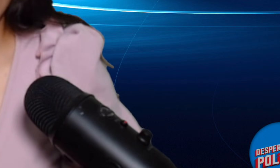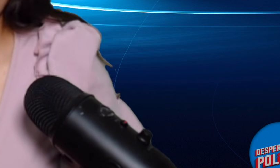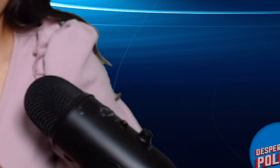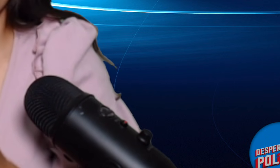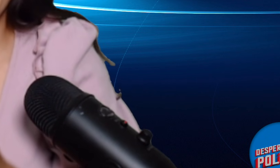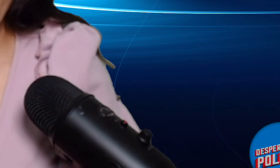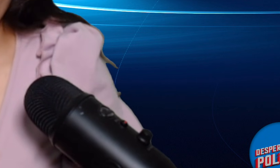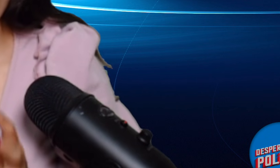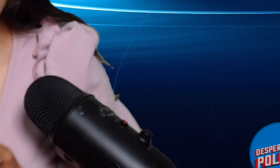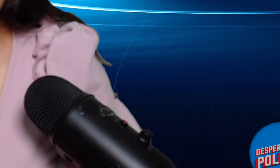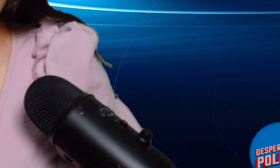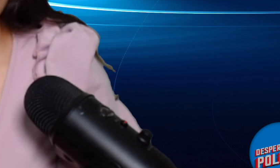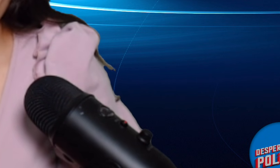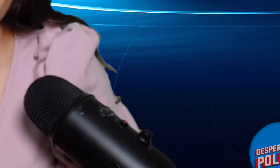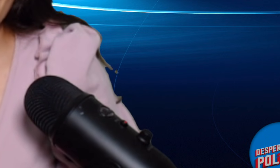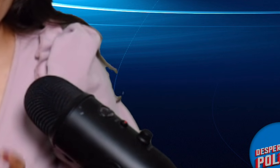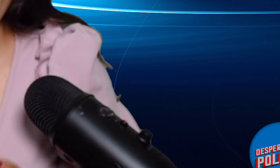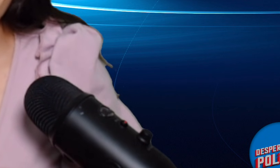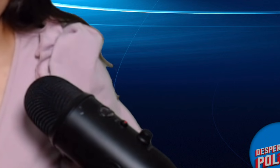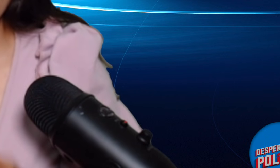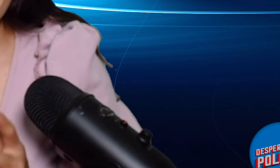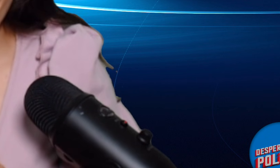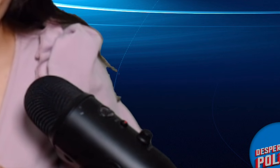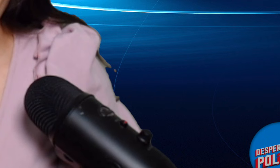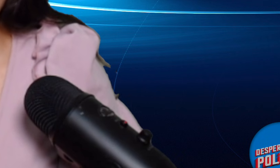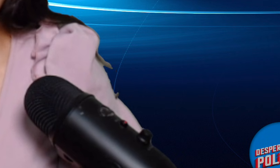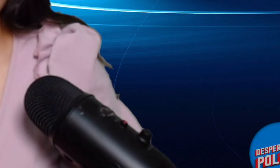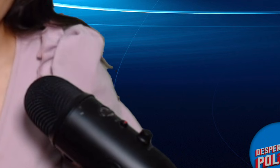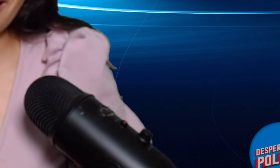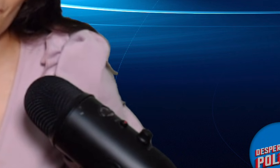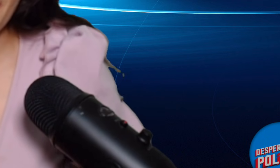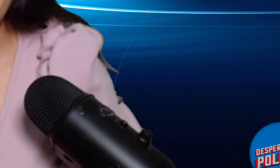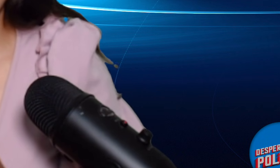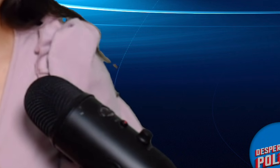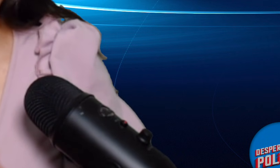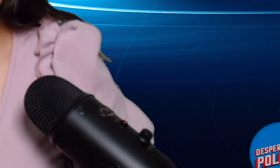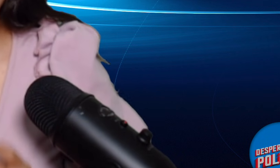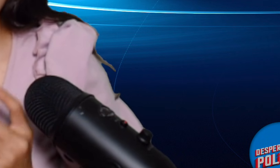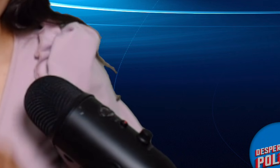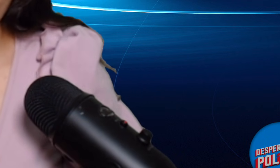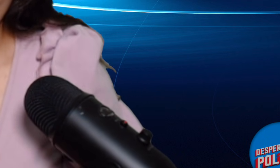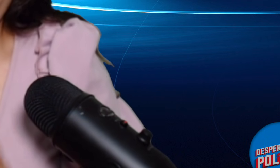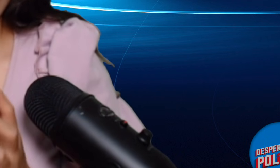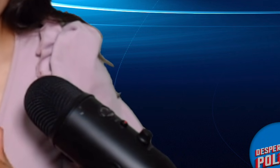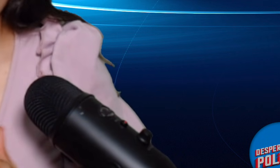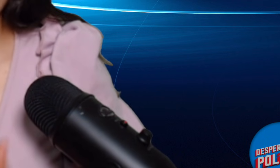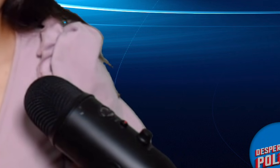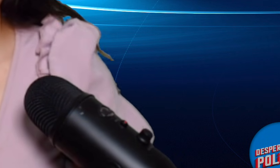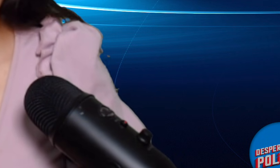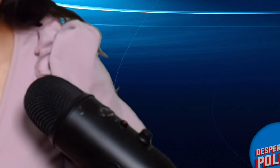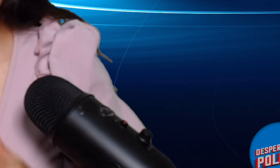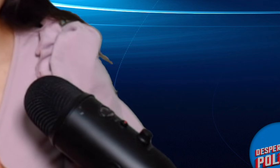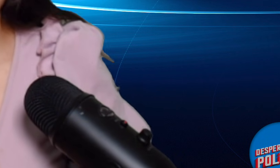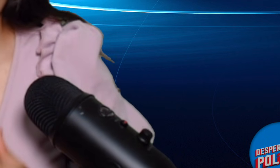cocowash al pueblo mexicano, señalando que las universidades nunca han sido utilizadas para impulsar la semilla del neoliberalismo. El pueblo